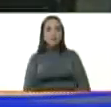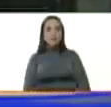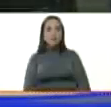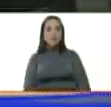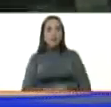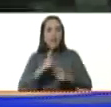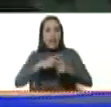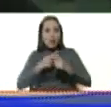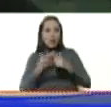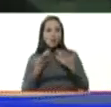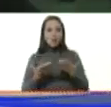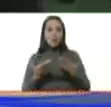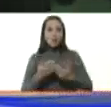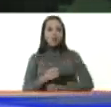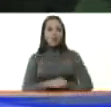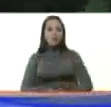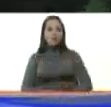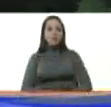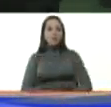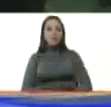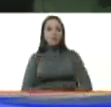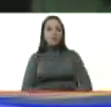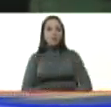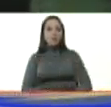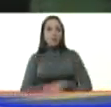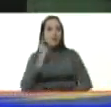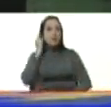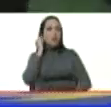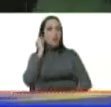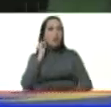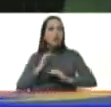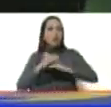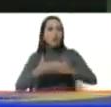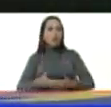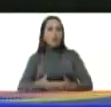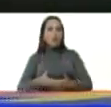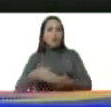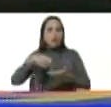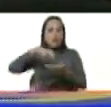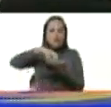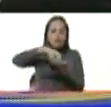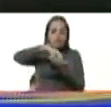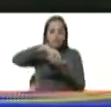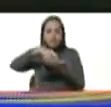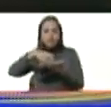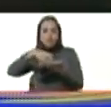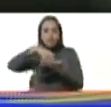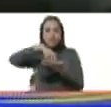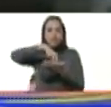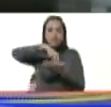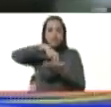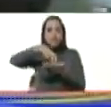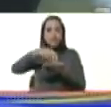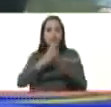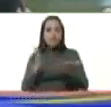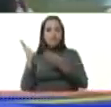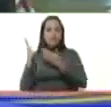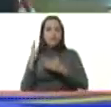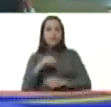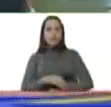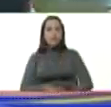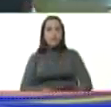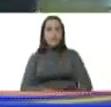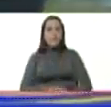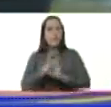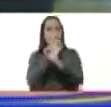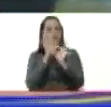Entonces, ¿aquí qué hacemos? Aquí la barrigona hace cunclillas. Cunclillas. Que es la posición natural de la mujer para